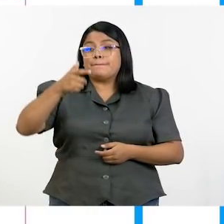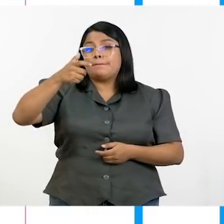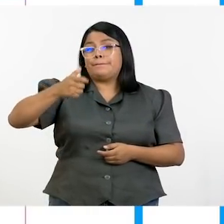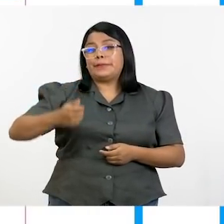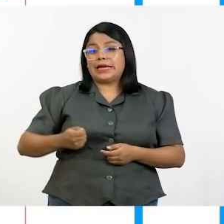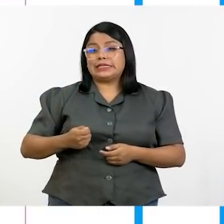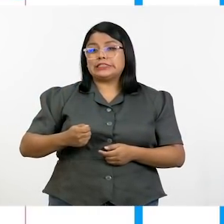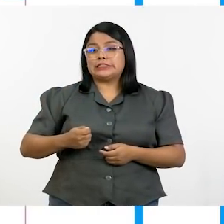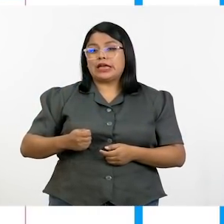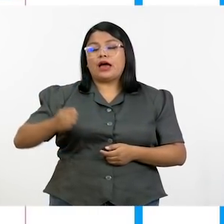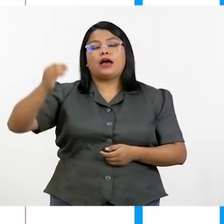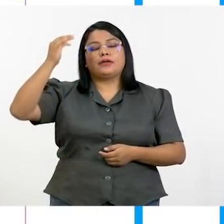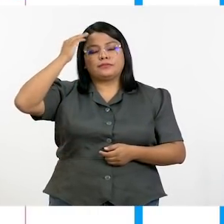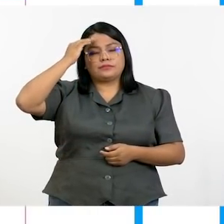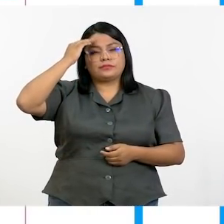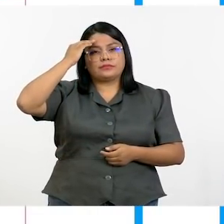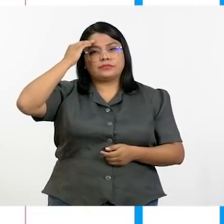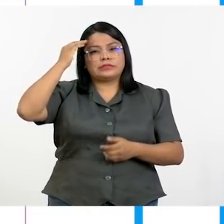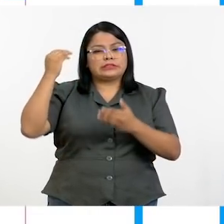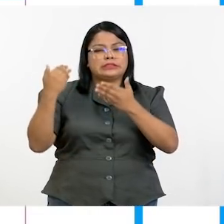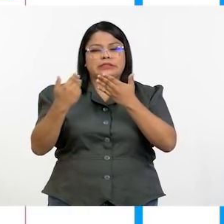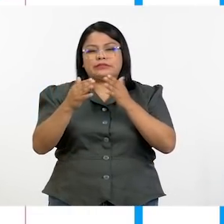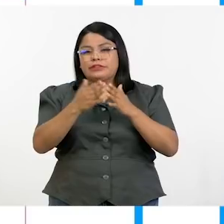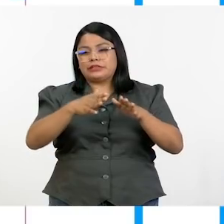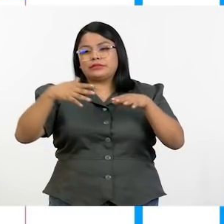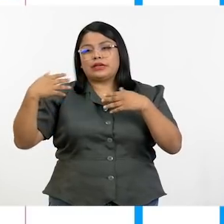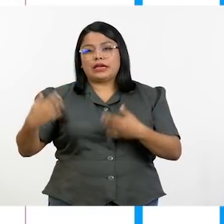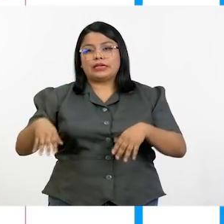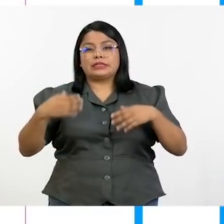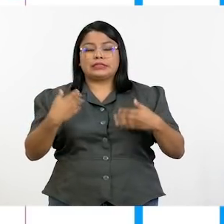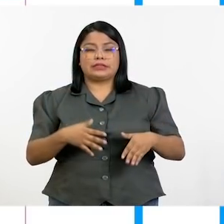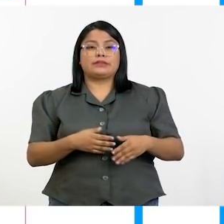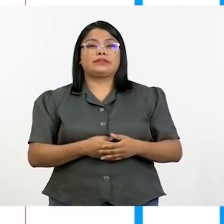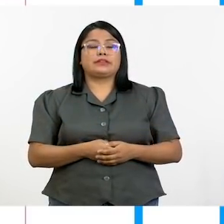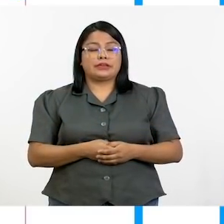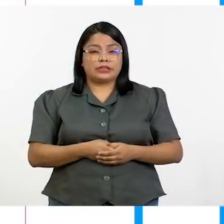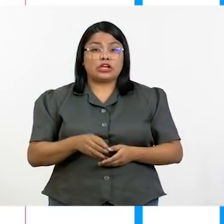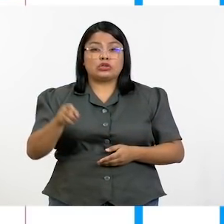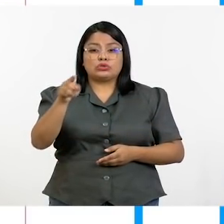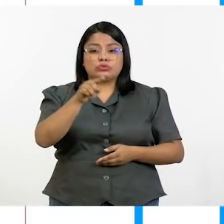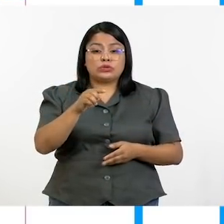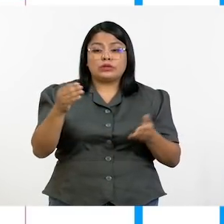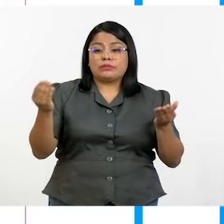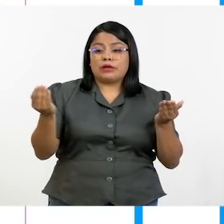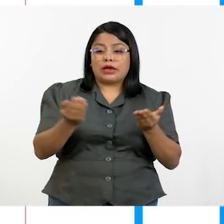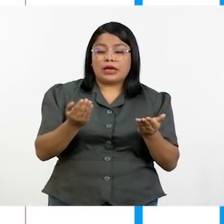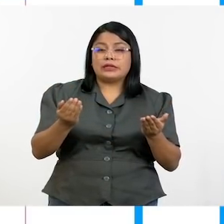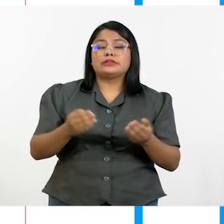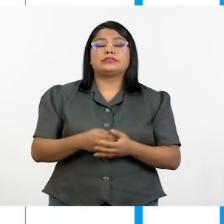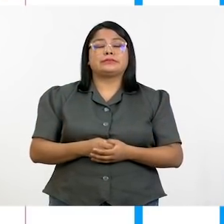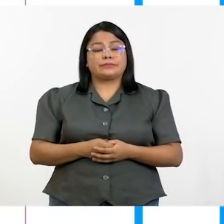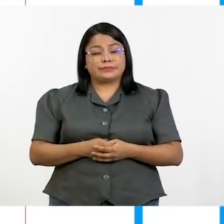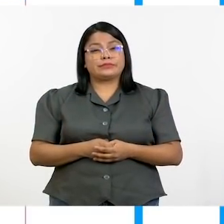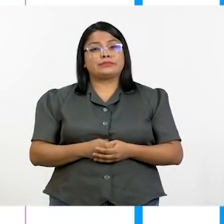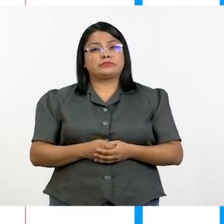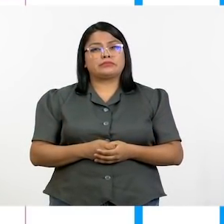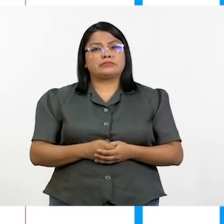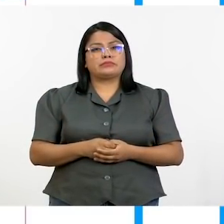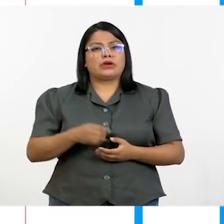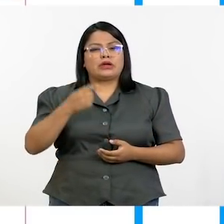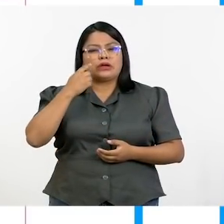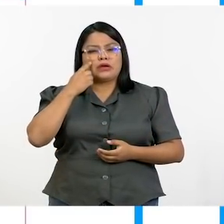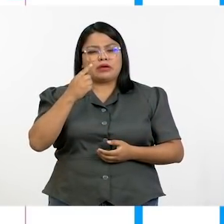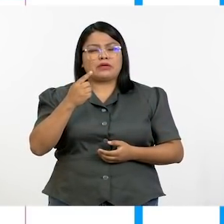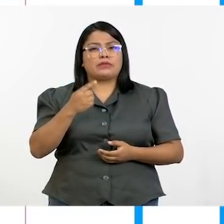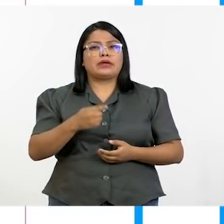del mes, se deben tomar en cuenta las diversas actividades extracurriculares previamente programadas para